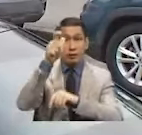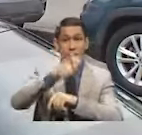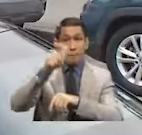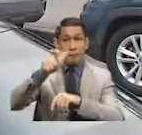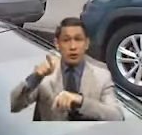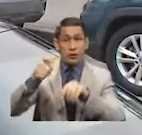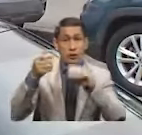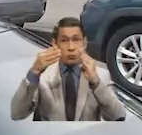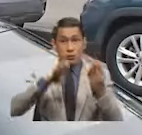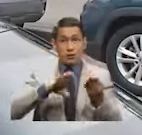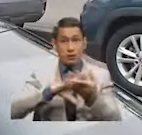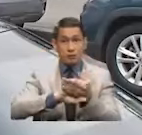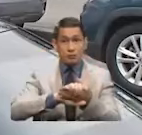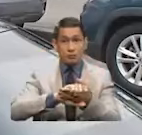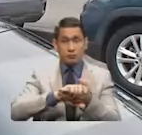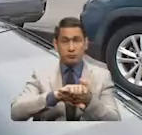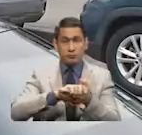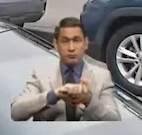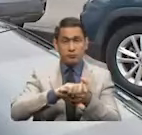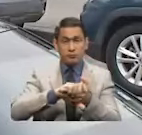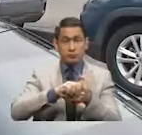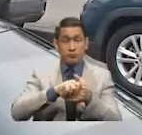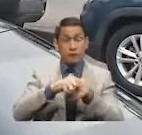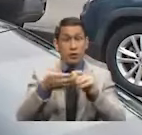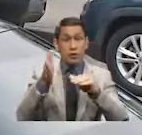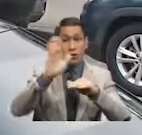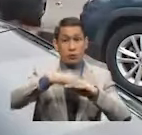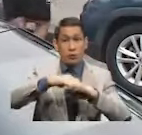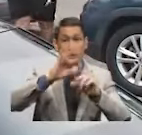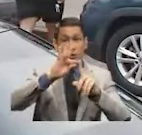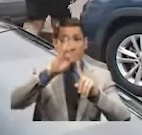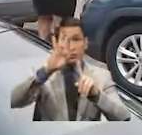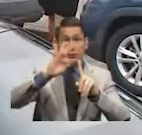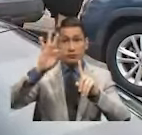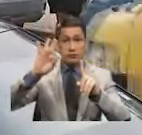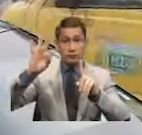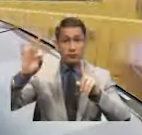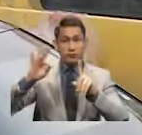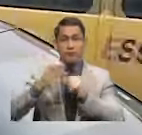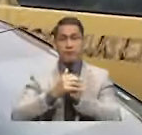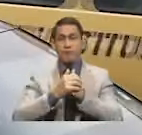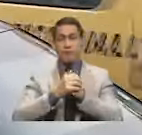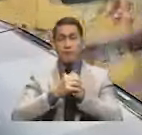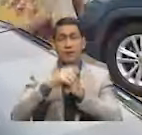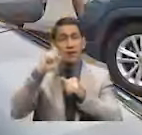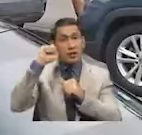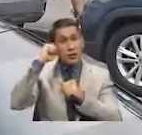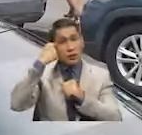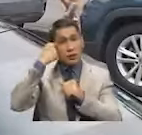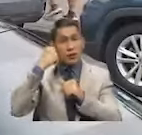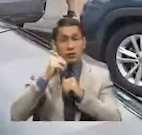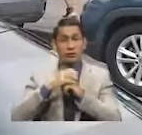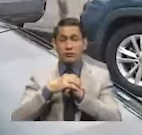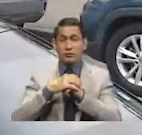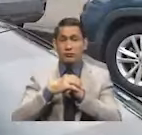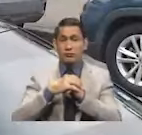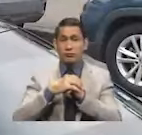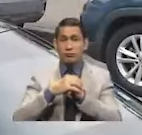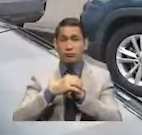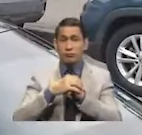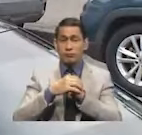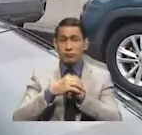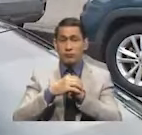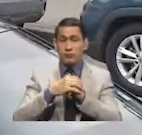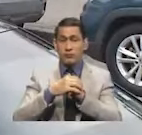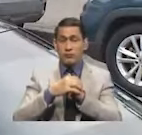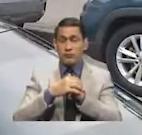fallecidas. Eso es en cuanto a la estadística que se maneja hasta el momento. Recordemos que desafortunadamente no todas